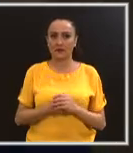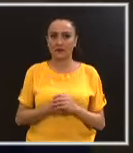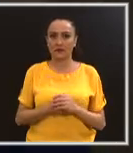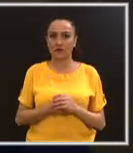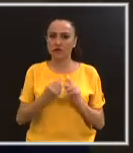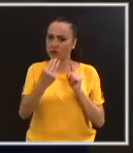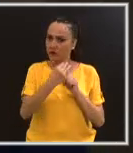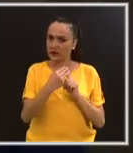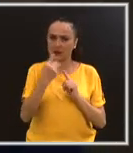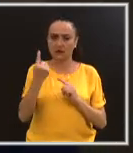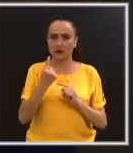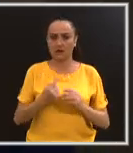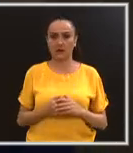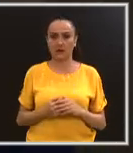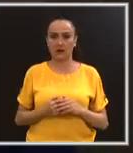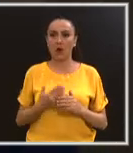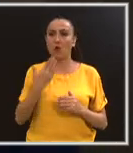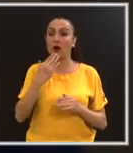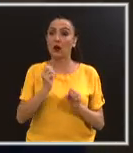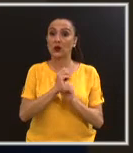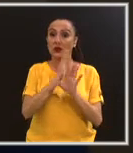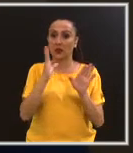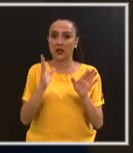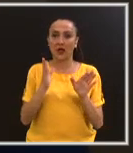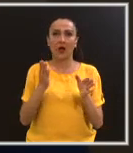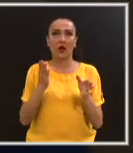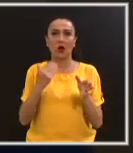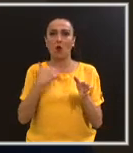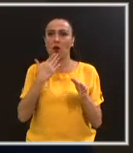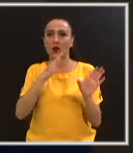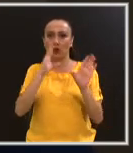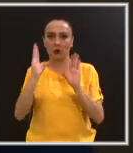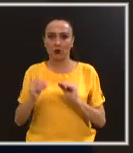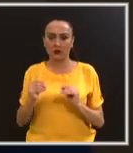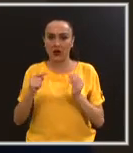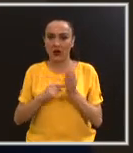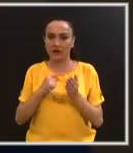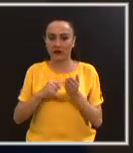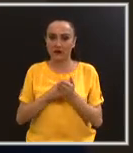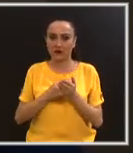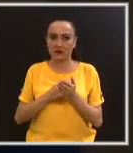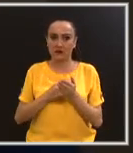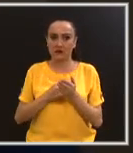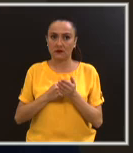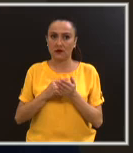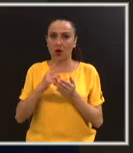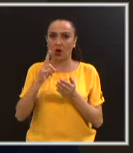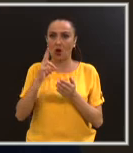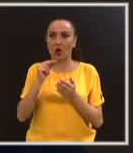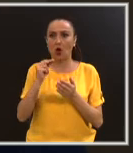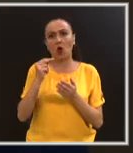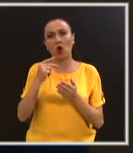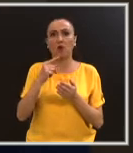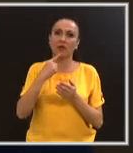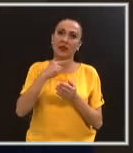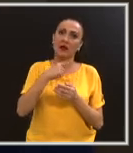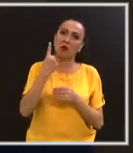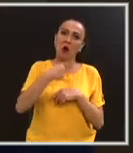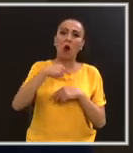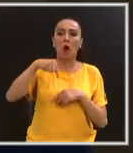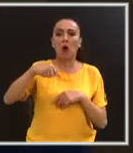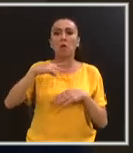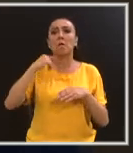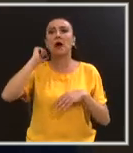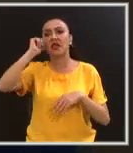ponía mensajes de de Buenos días o de buenas noches a veces no no los dos pero si hoy me ponía buenoas